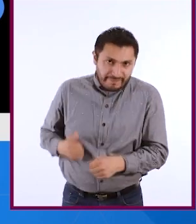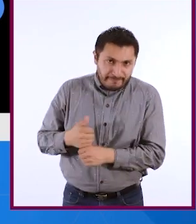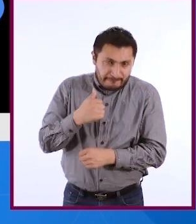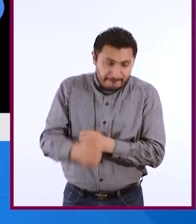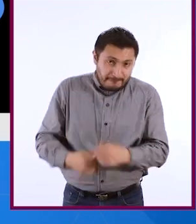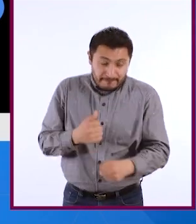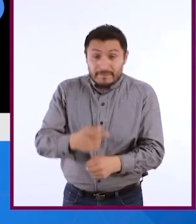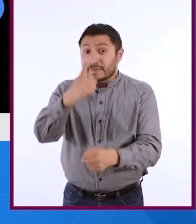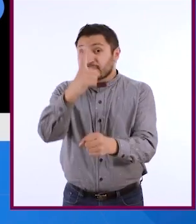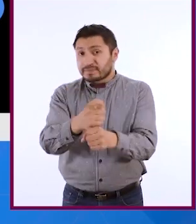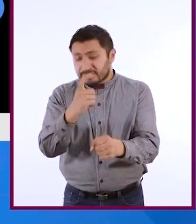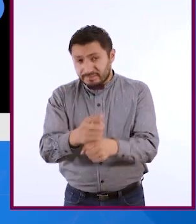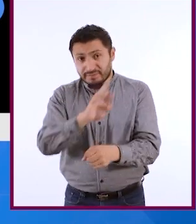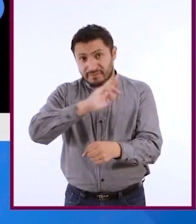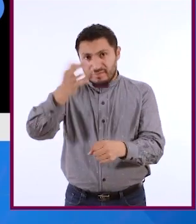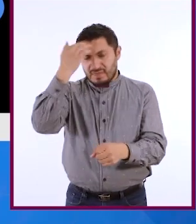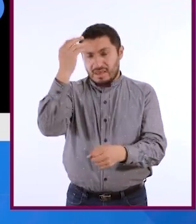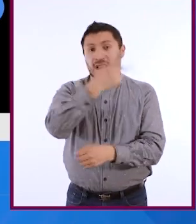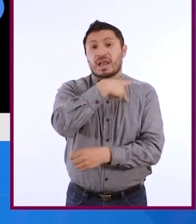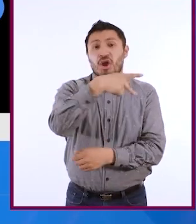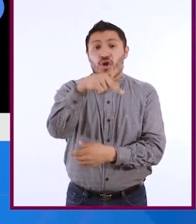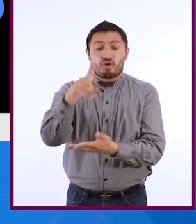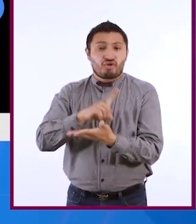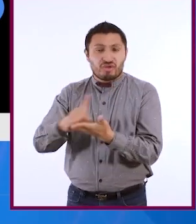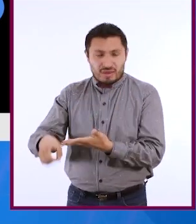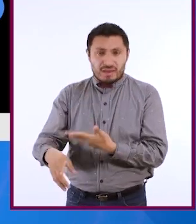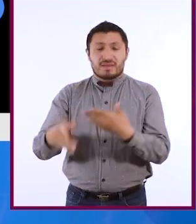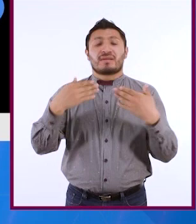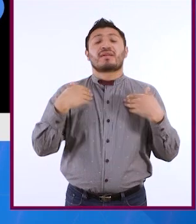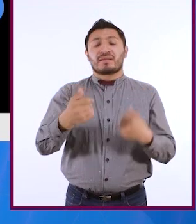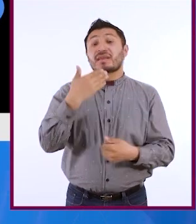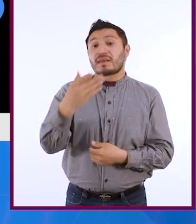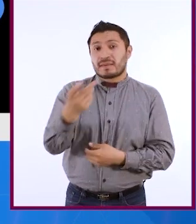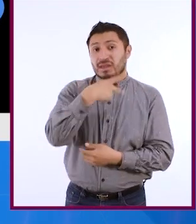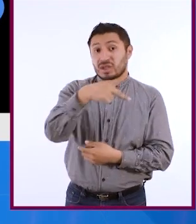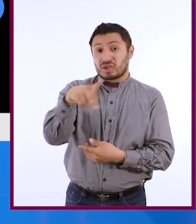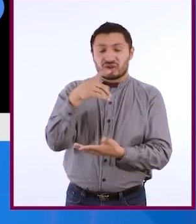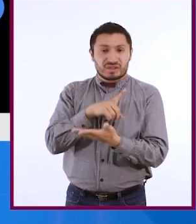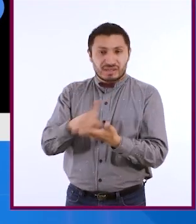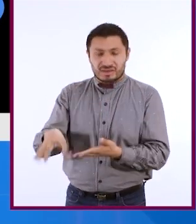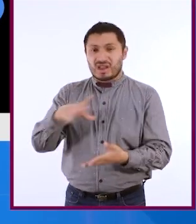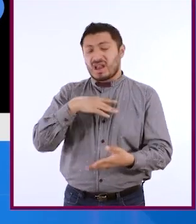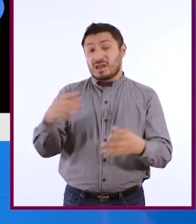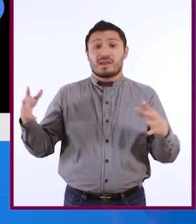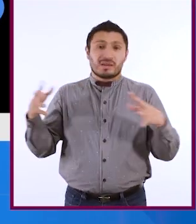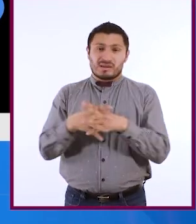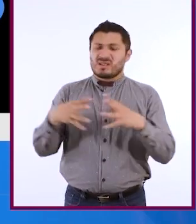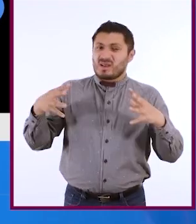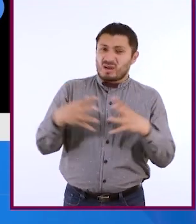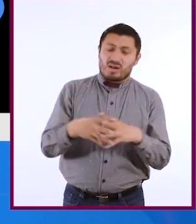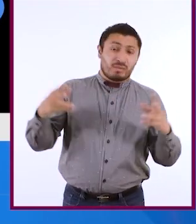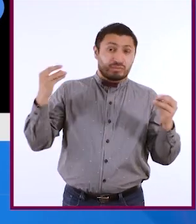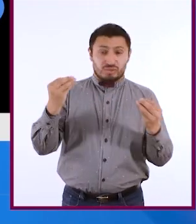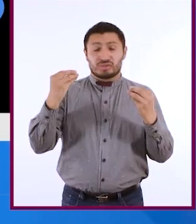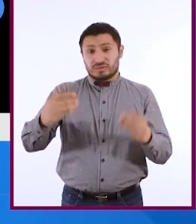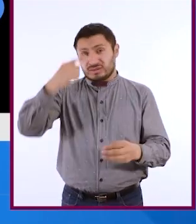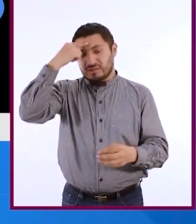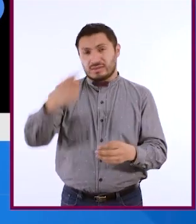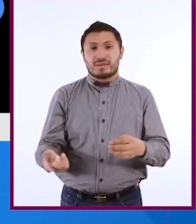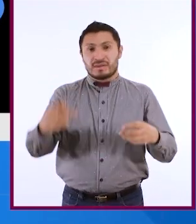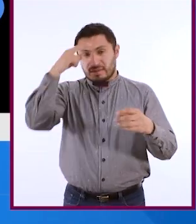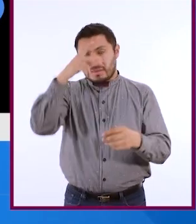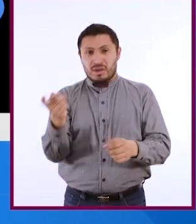el reconocimiento de sus derechos, la interpretación adecuada de los derechos. También ha habido una batalla muy grande para que México se sume a los